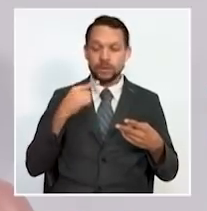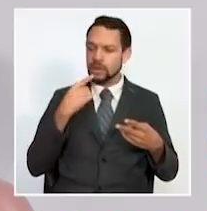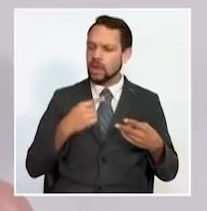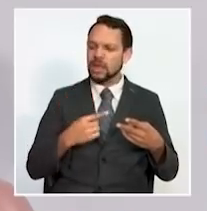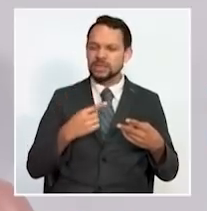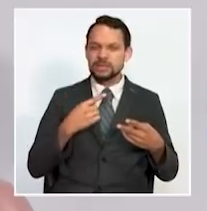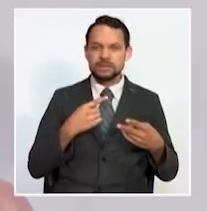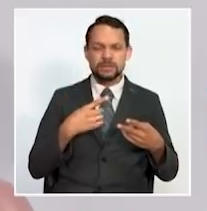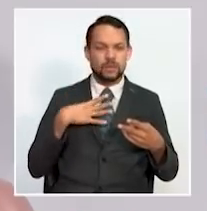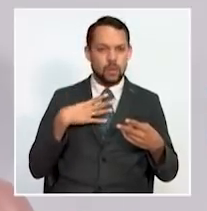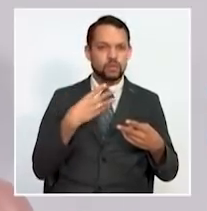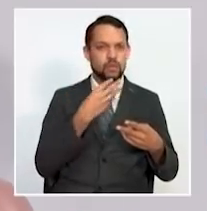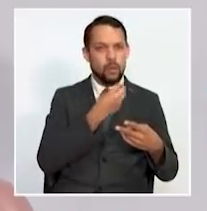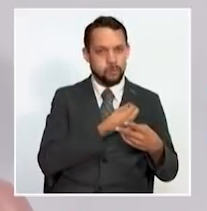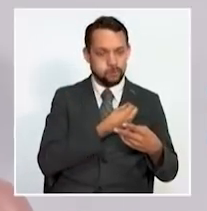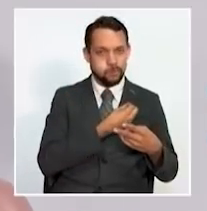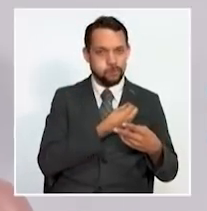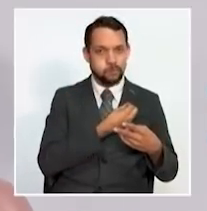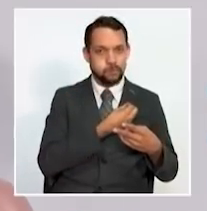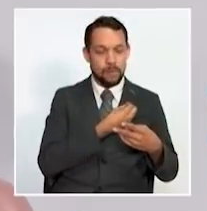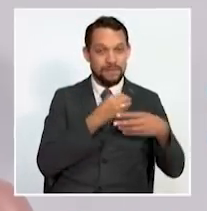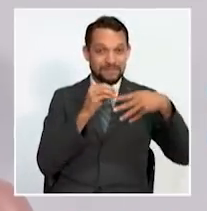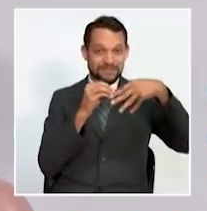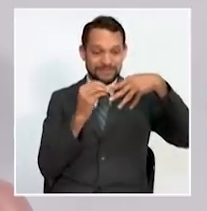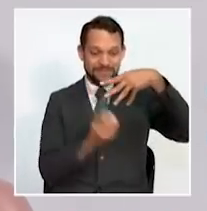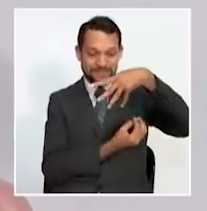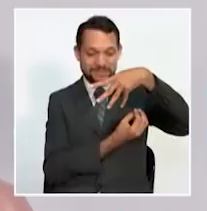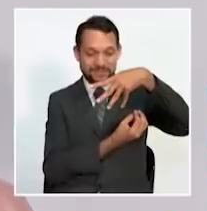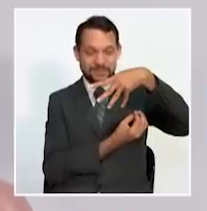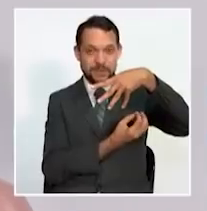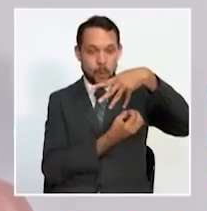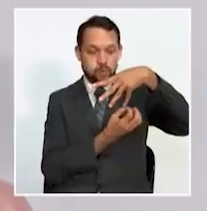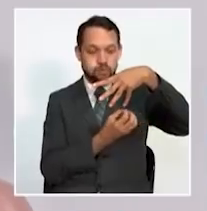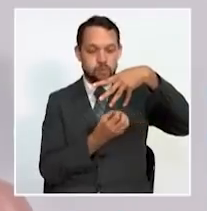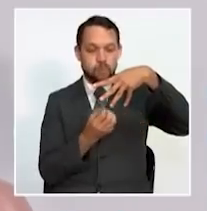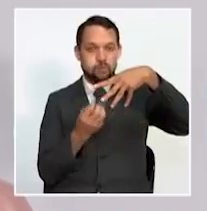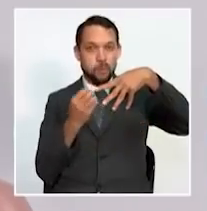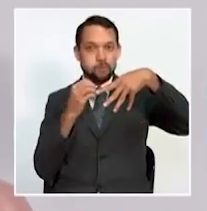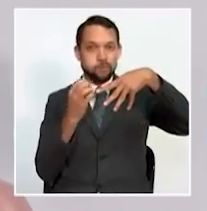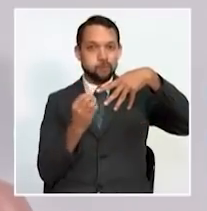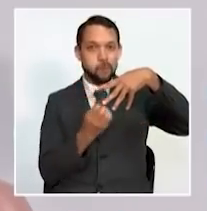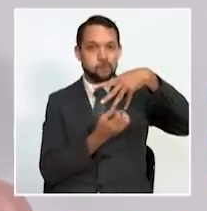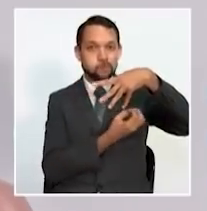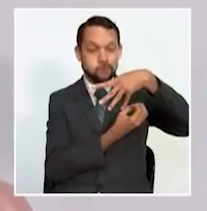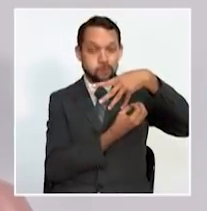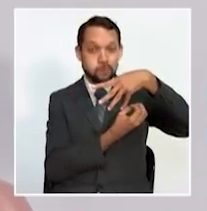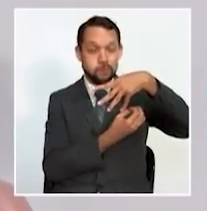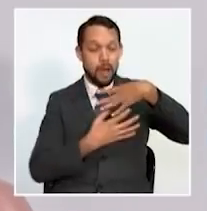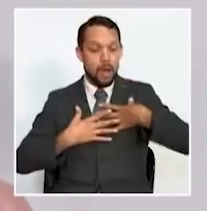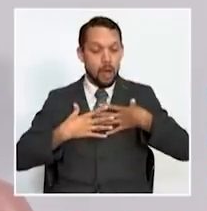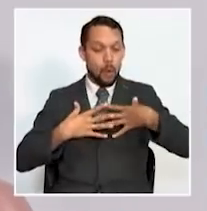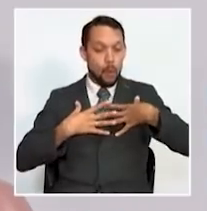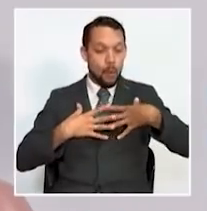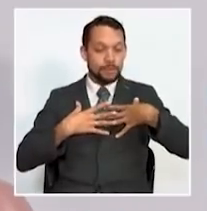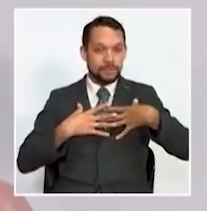es? Que nosotros tenemos esas bombitas, esos alvéolos. Imagínese usted esa bombita que usted la infla,